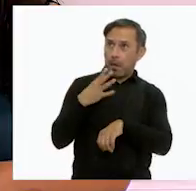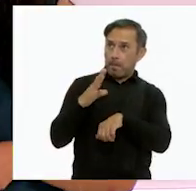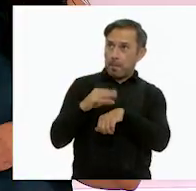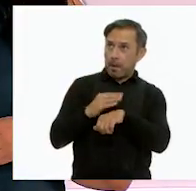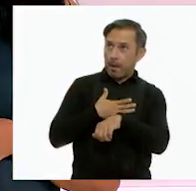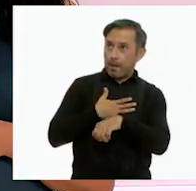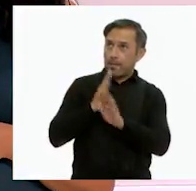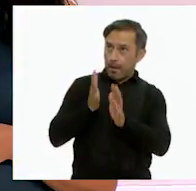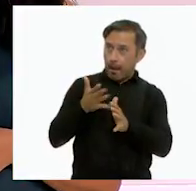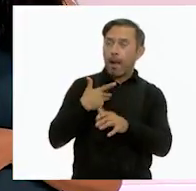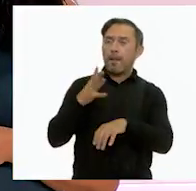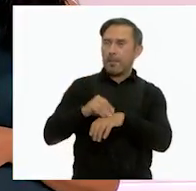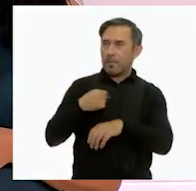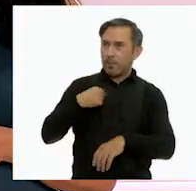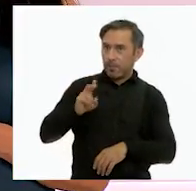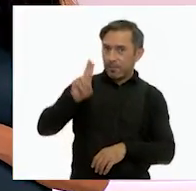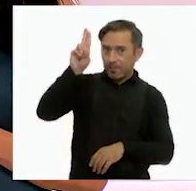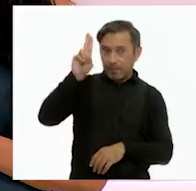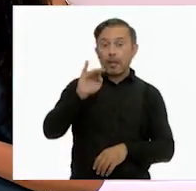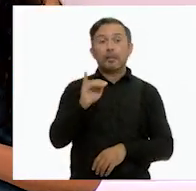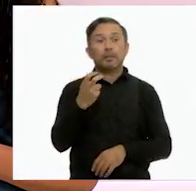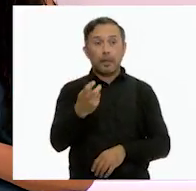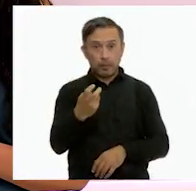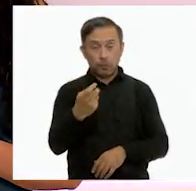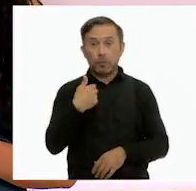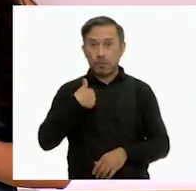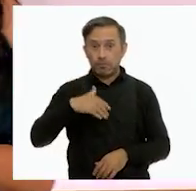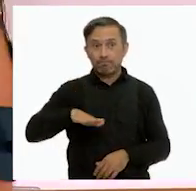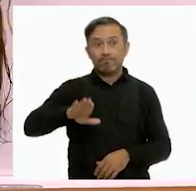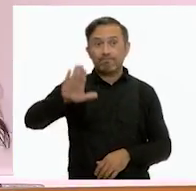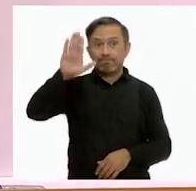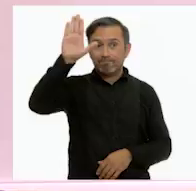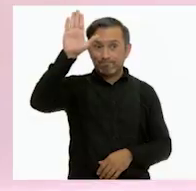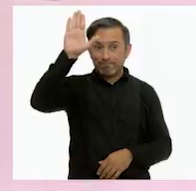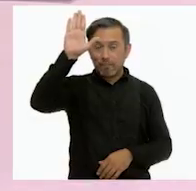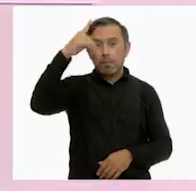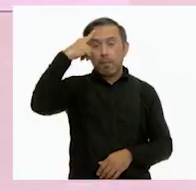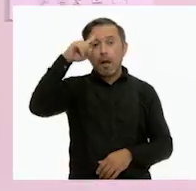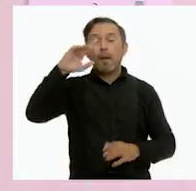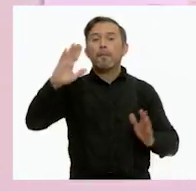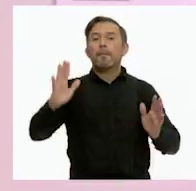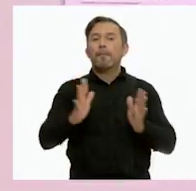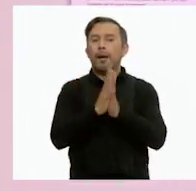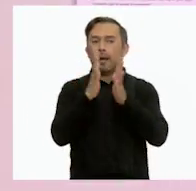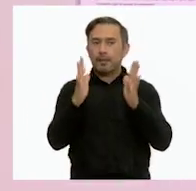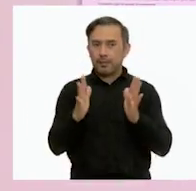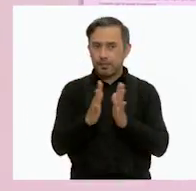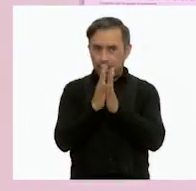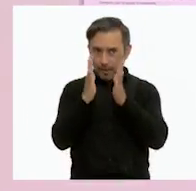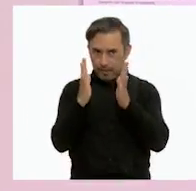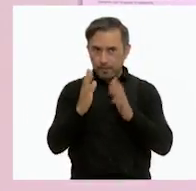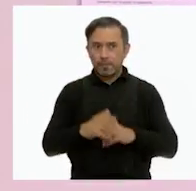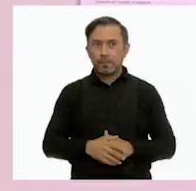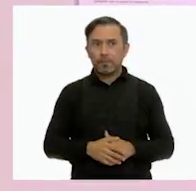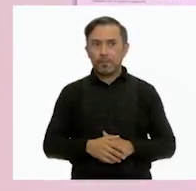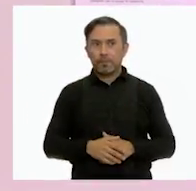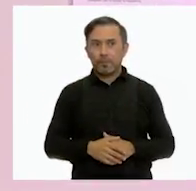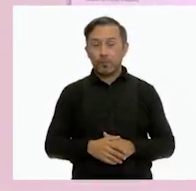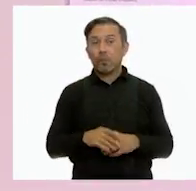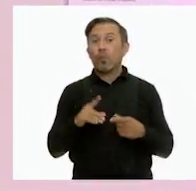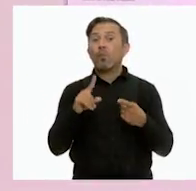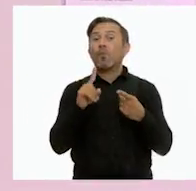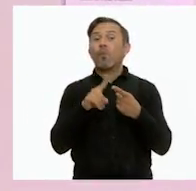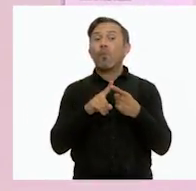Así es. Tengo que levantar mi mano para poder participar. Entonces, una de ellas,